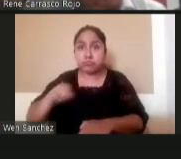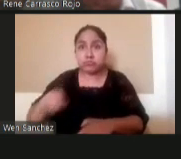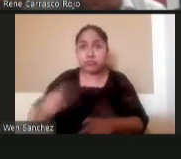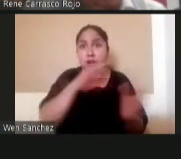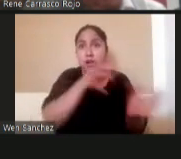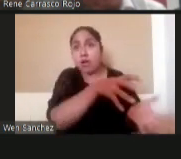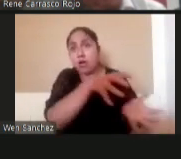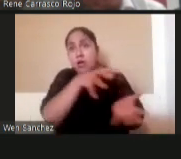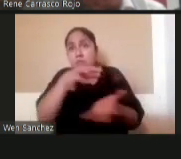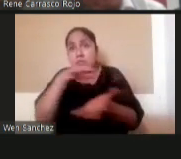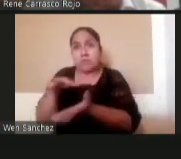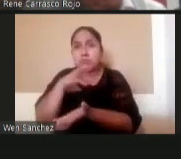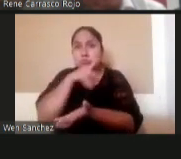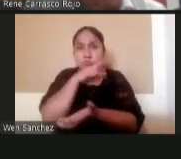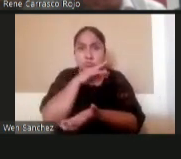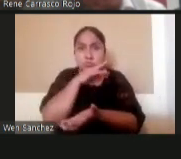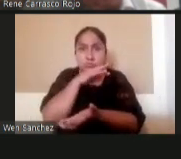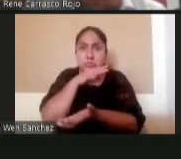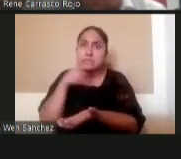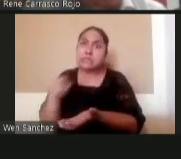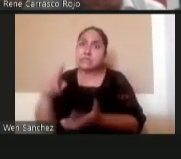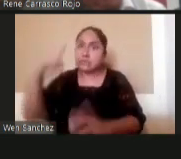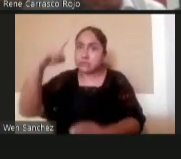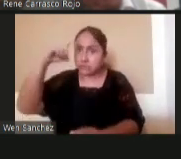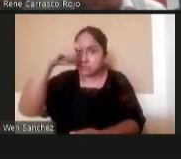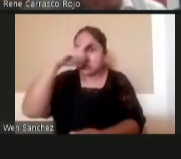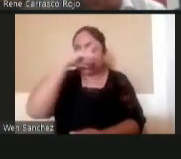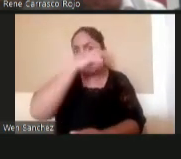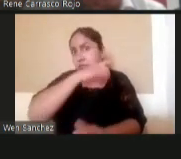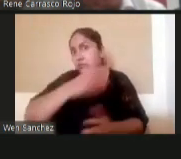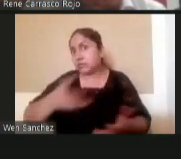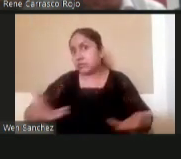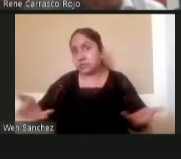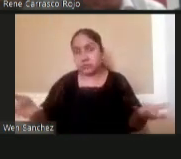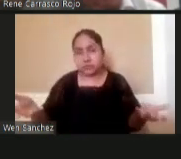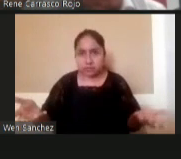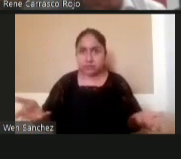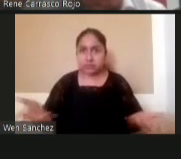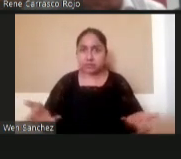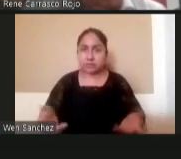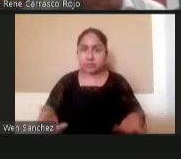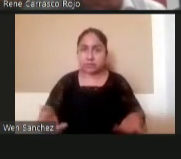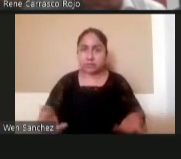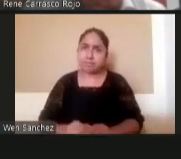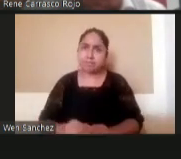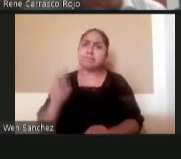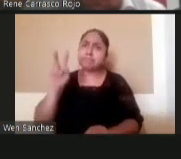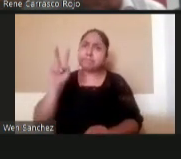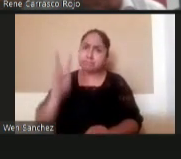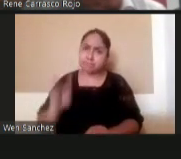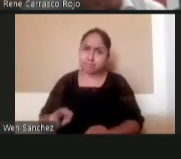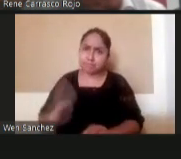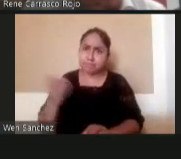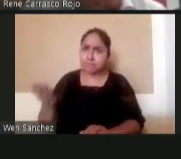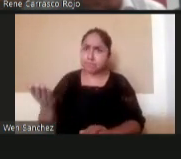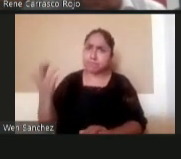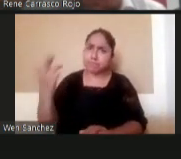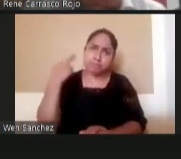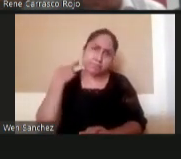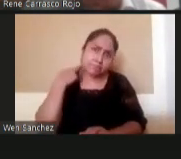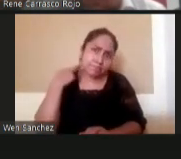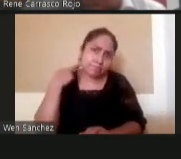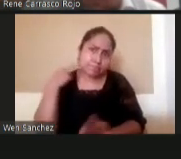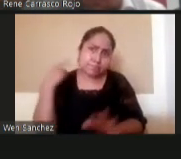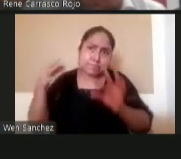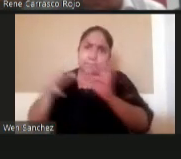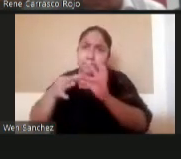muy importante que lo haga porque pues aunque, como dice el regidor, no se van a incorporar